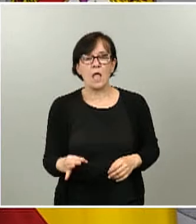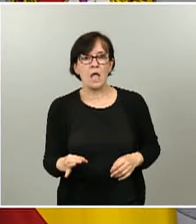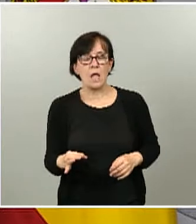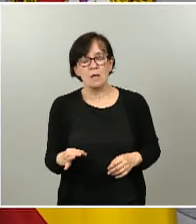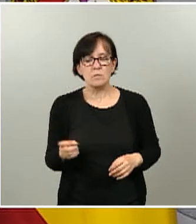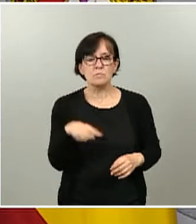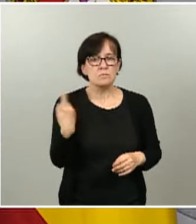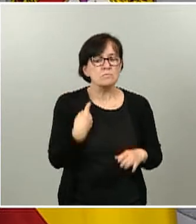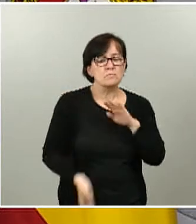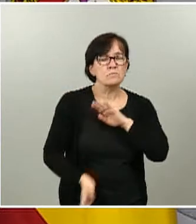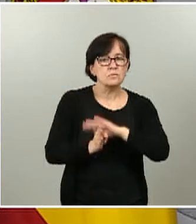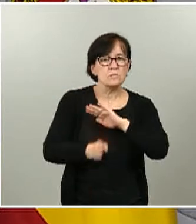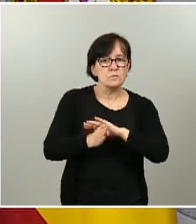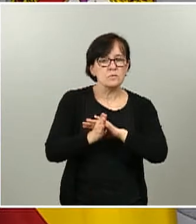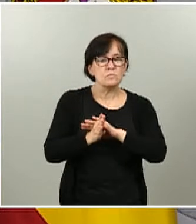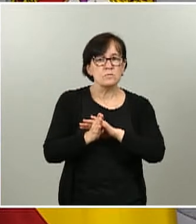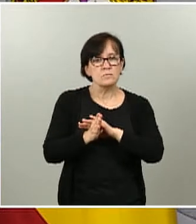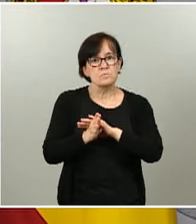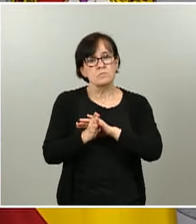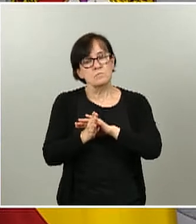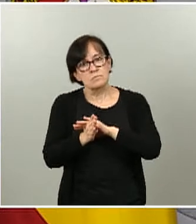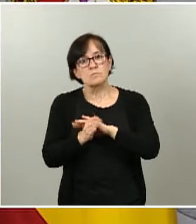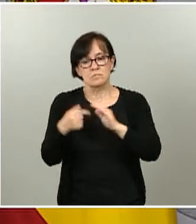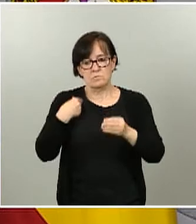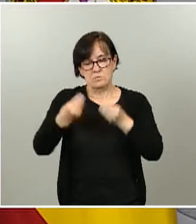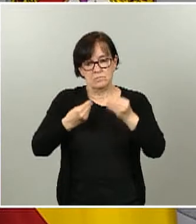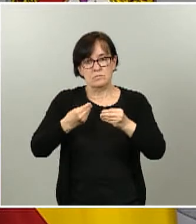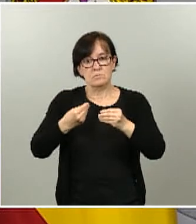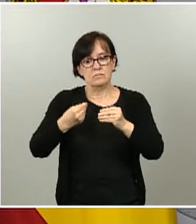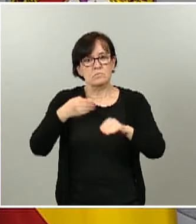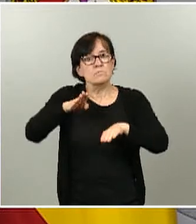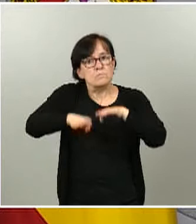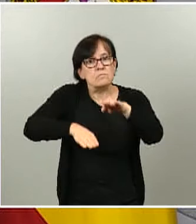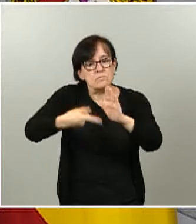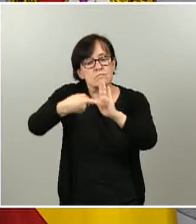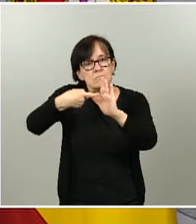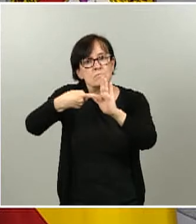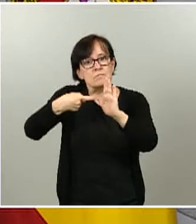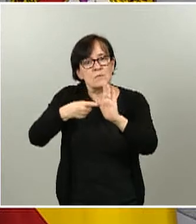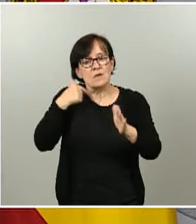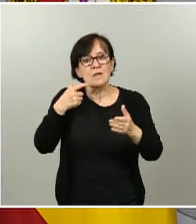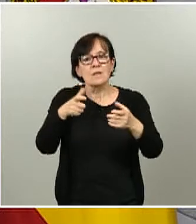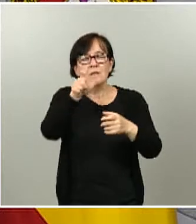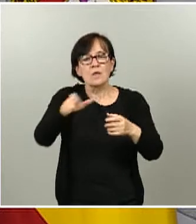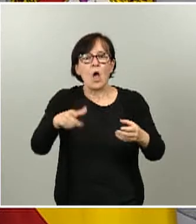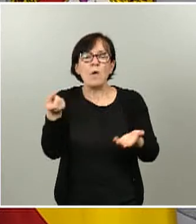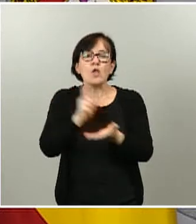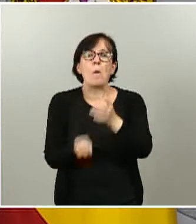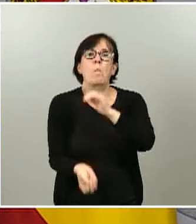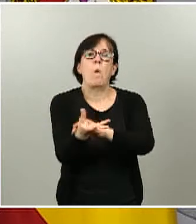continuar ordenando la salida de forma organizada de la población para que no se provoquen rebrotes, no se